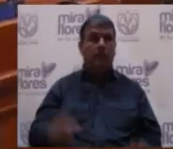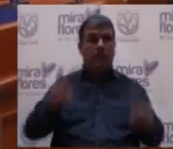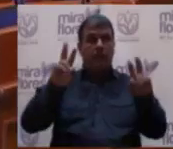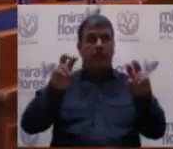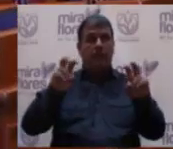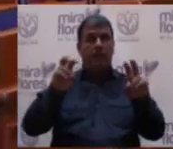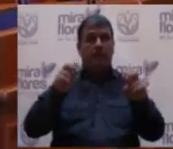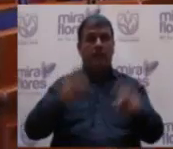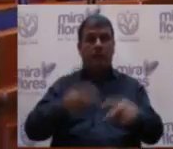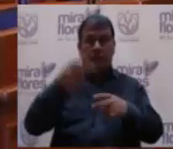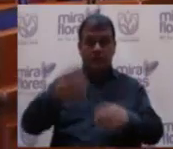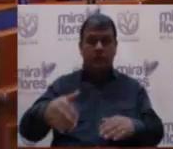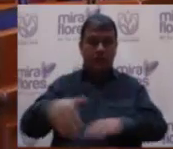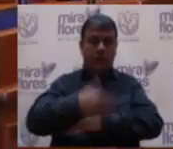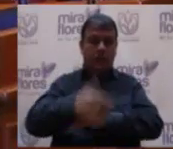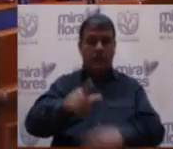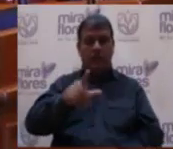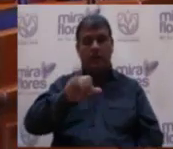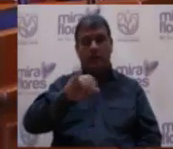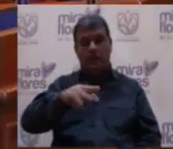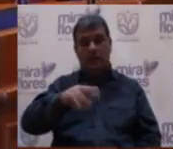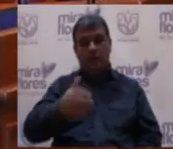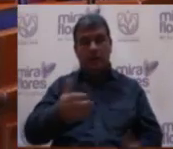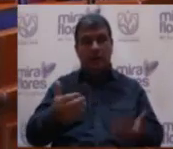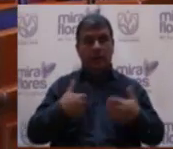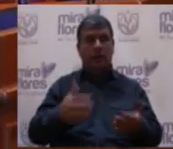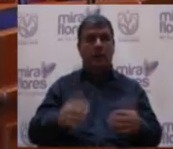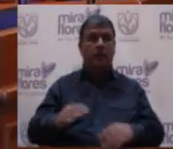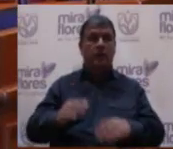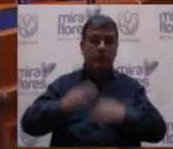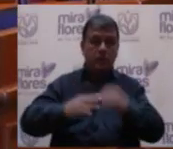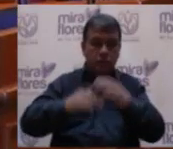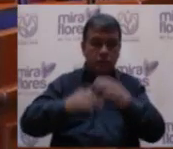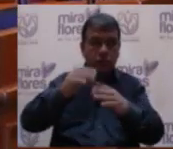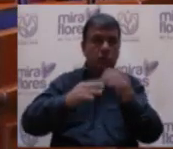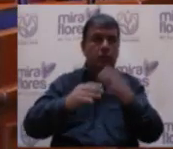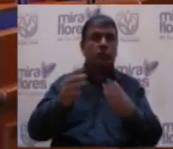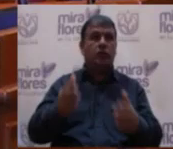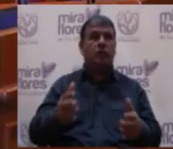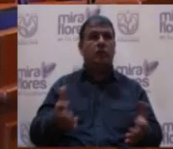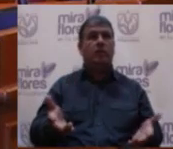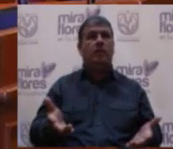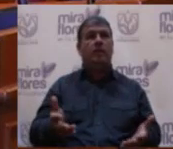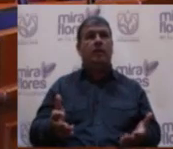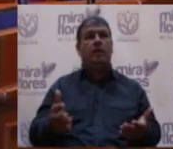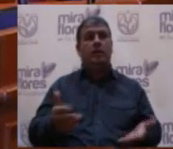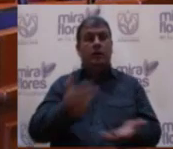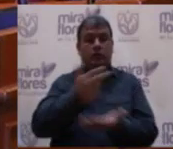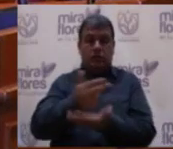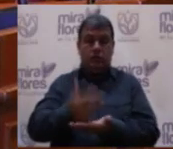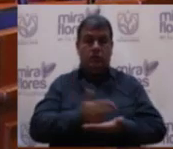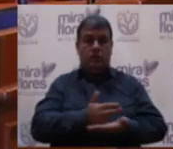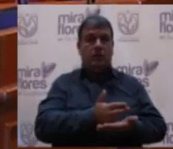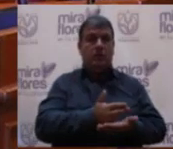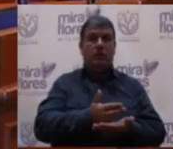tema de los vecinos de la calle Lima y del Canseco durante la construcción del